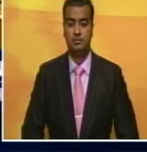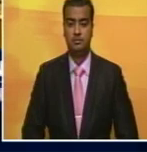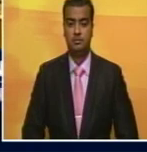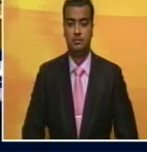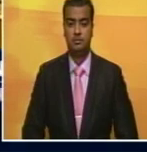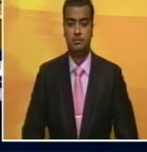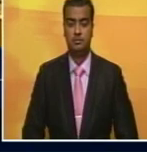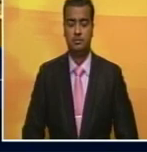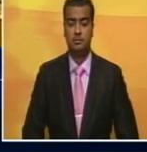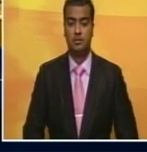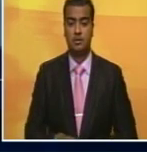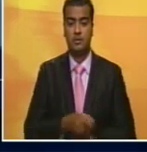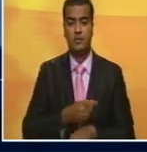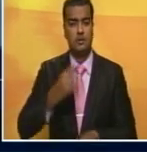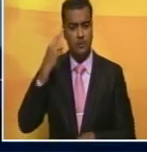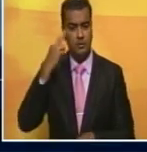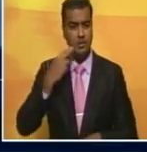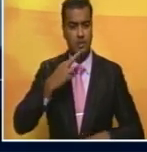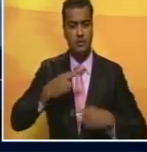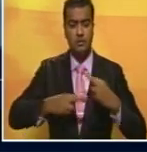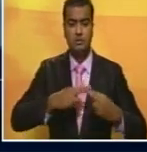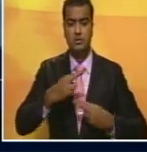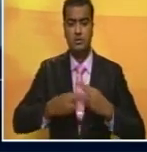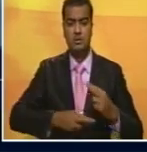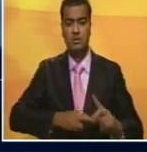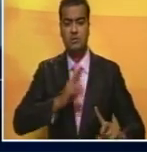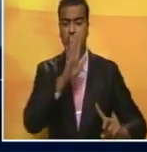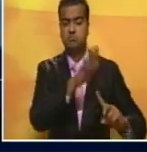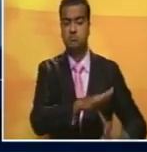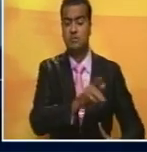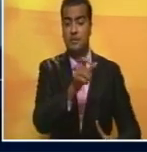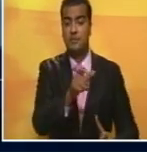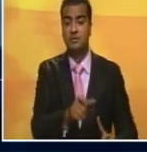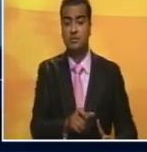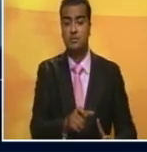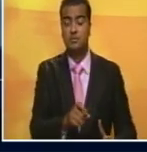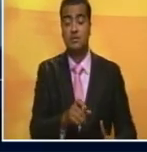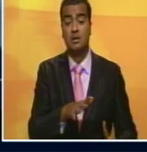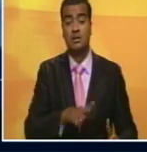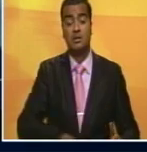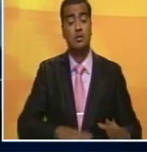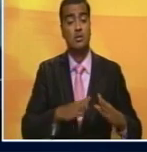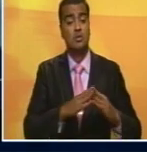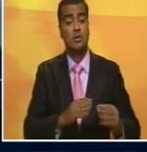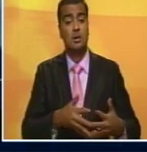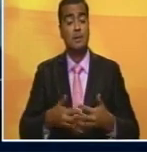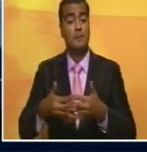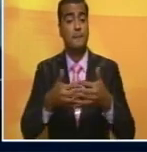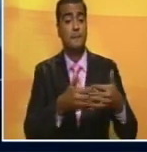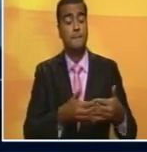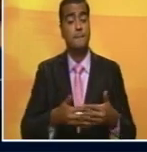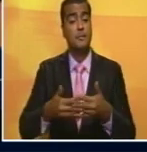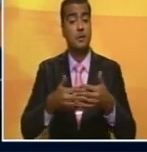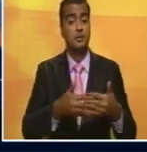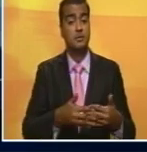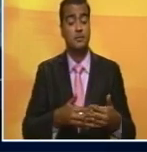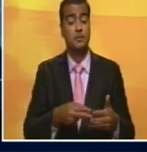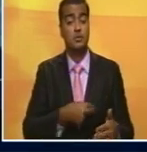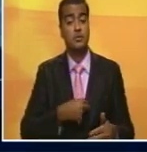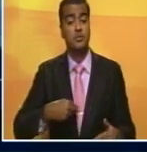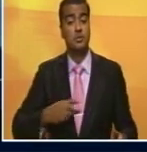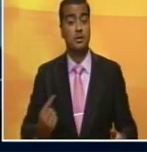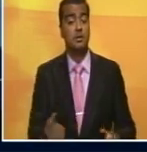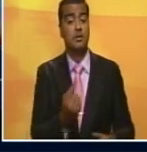El gobierno bolivariano y la revolución es una amenaza para aquellos quienes están doblegados al imperio norteamericano. Nosotros somos ejemplo de